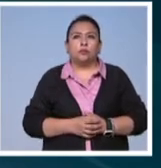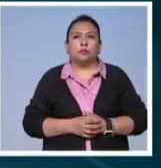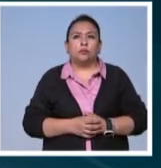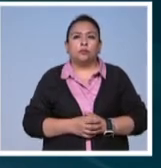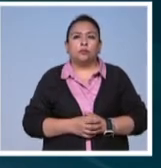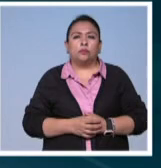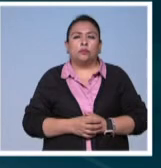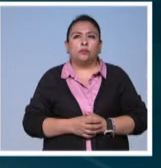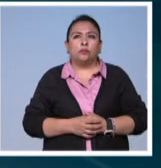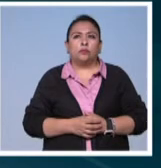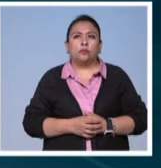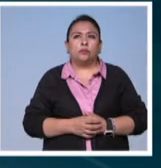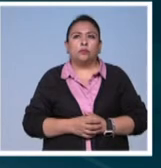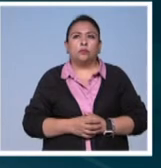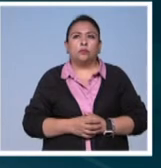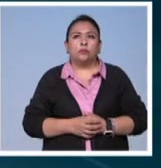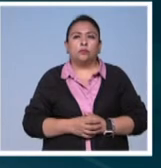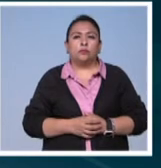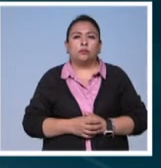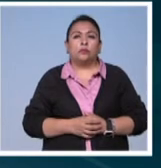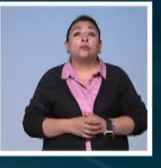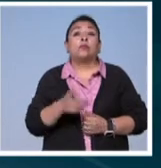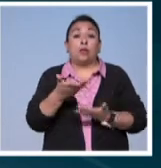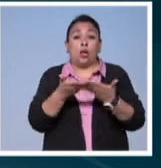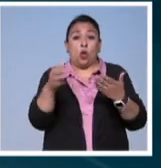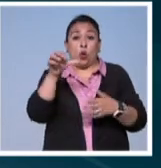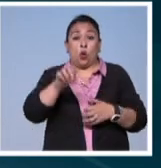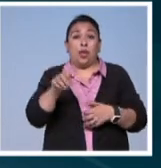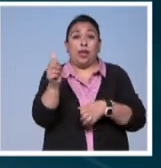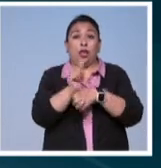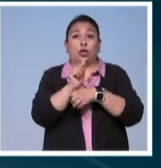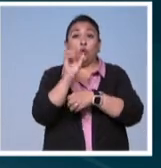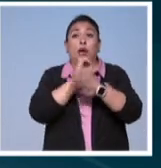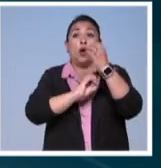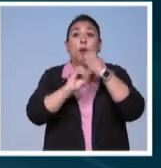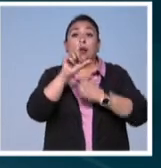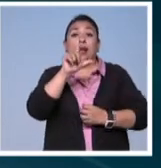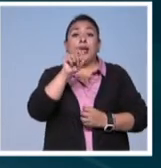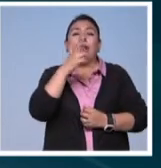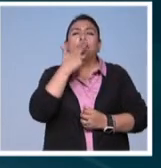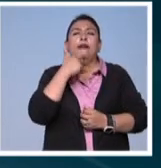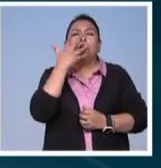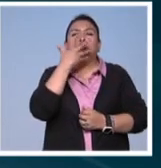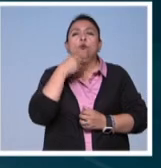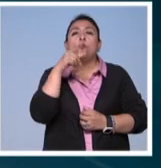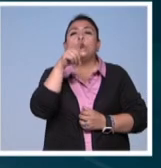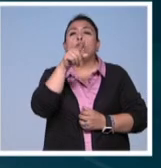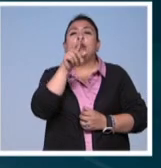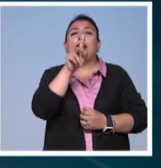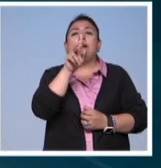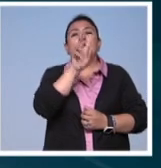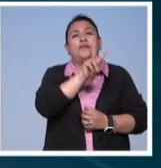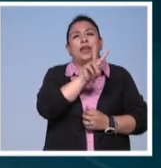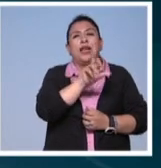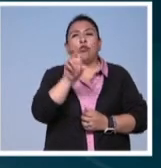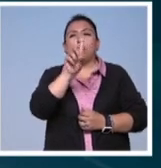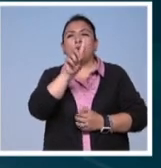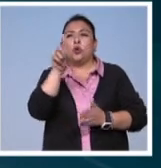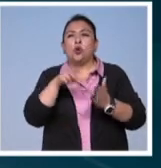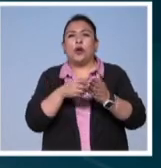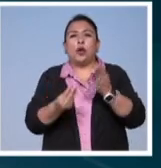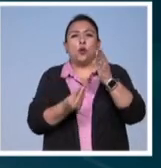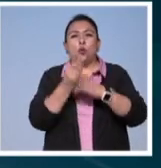vivimos felices. Actualmente actúa en la puesta en escena La Ternura, que se presenta de viernes a domingo en el